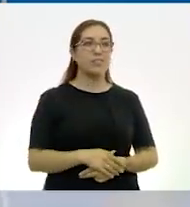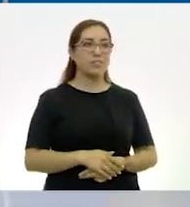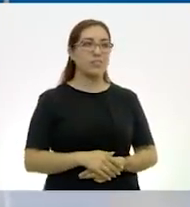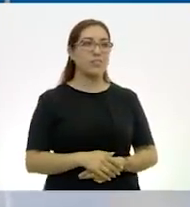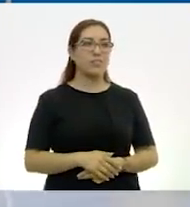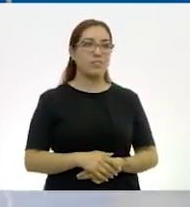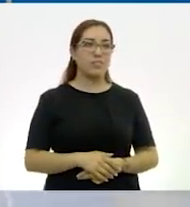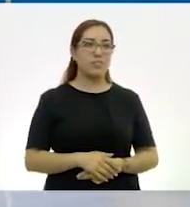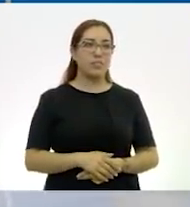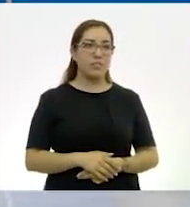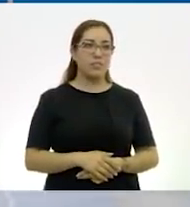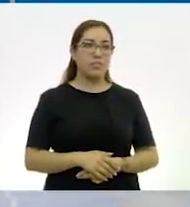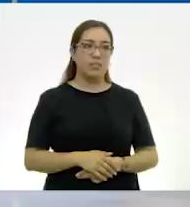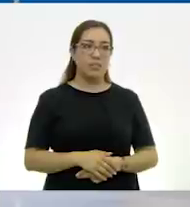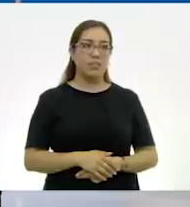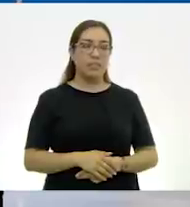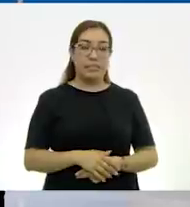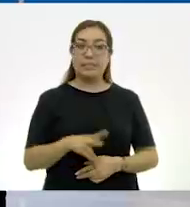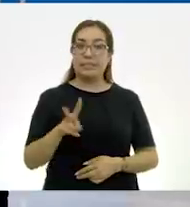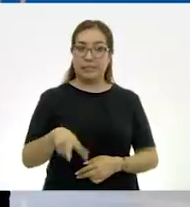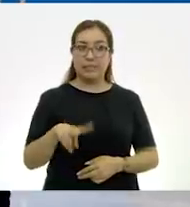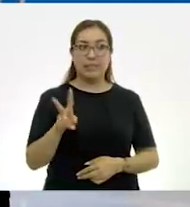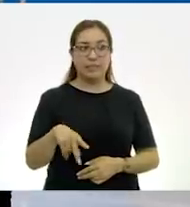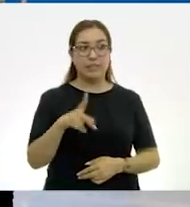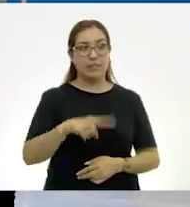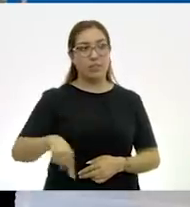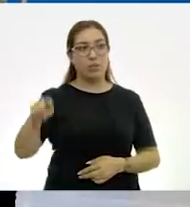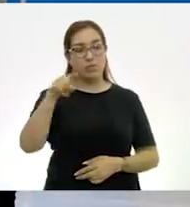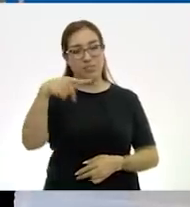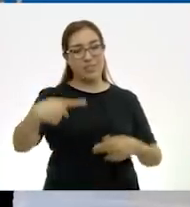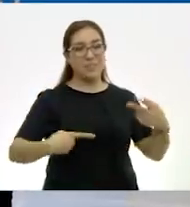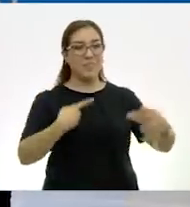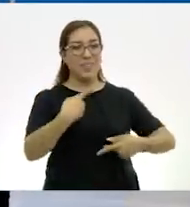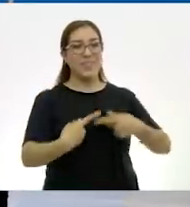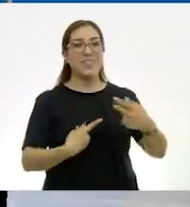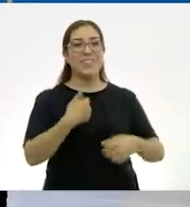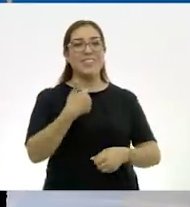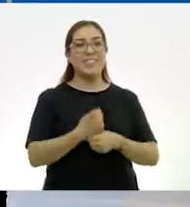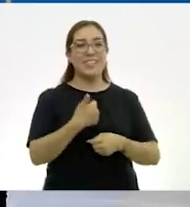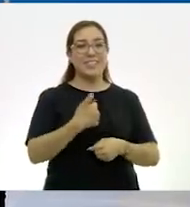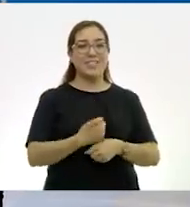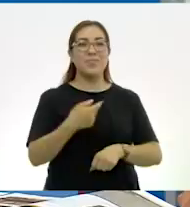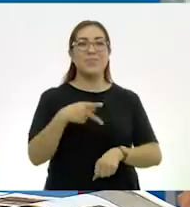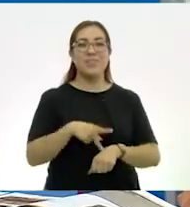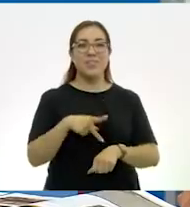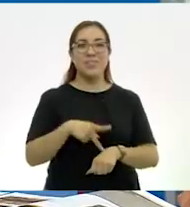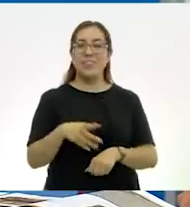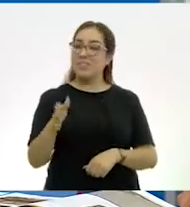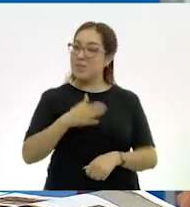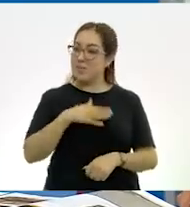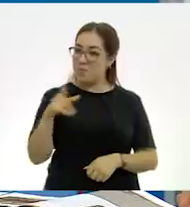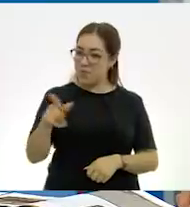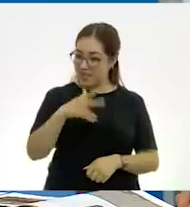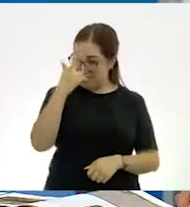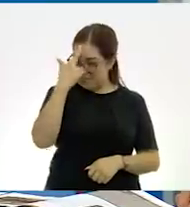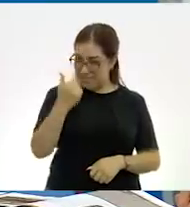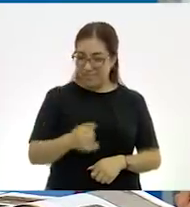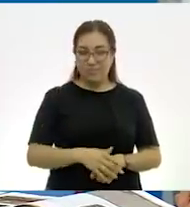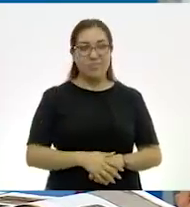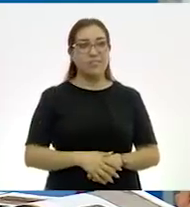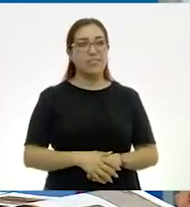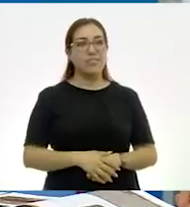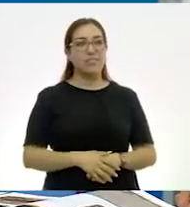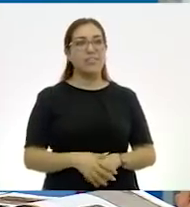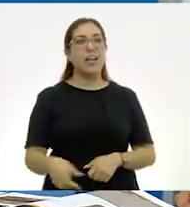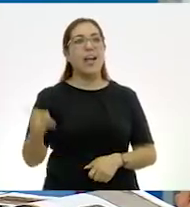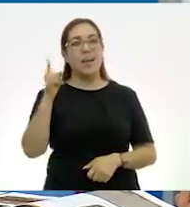de las preguntas que nos han elaborado los Sí, alumnos nos y mandaron. alumnas de 6º grado? Así Muy bien, es. qué bueno que te acordaste, María. Vamos a dar